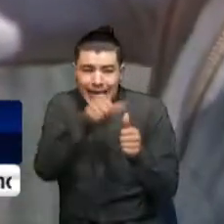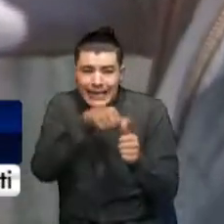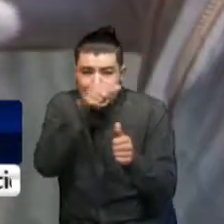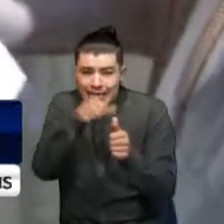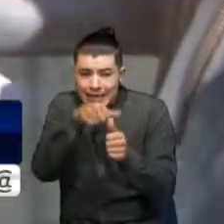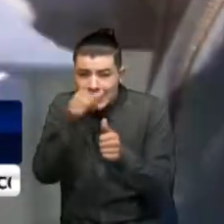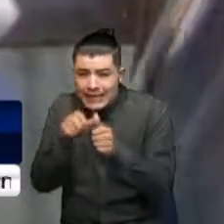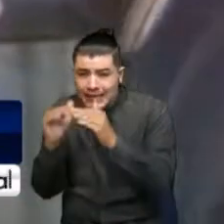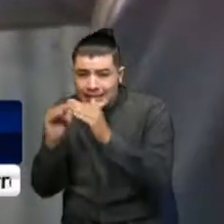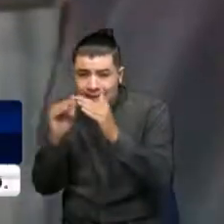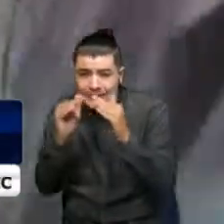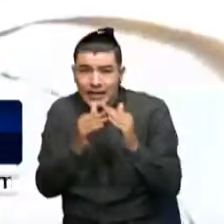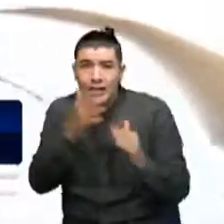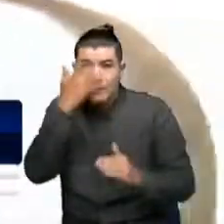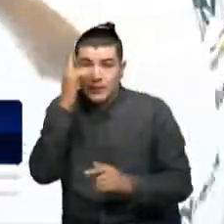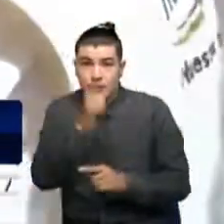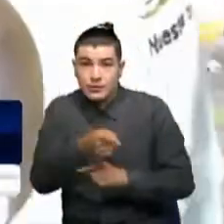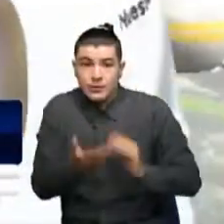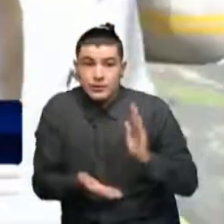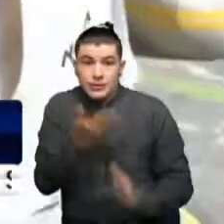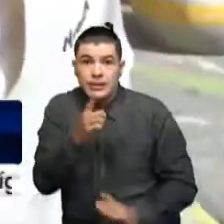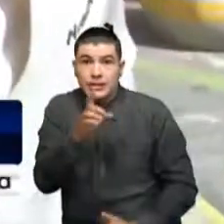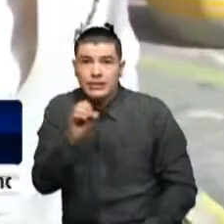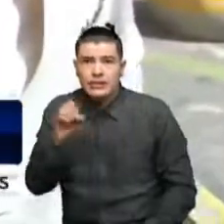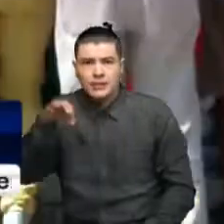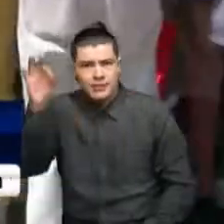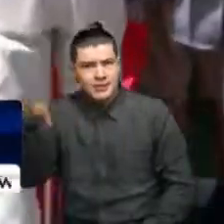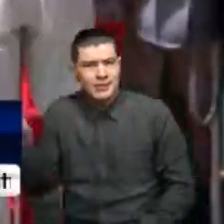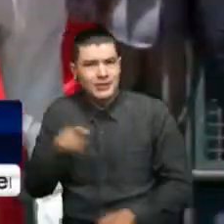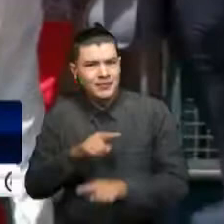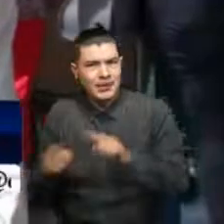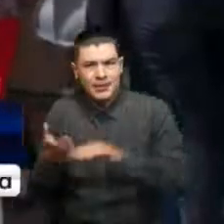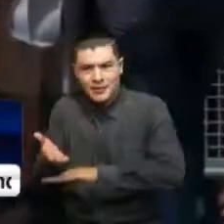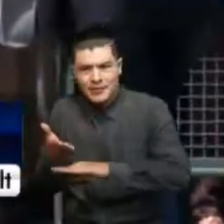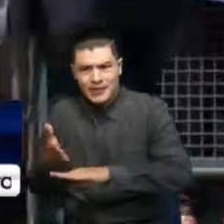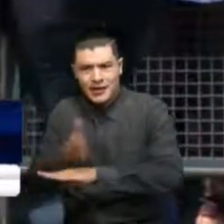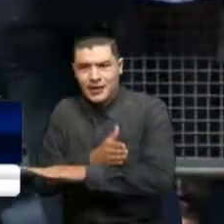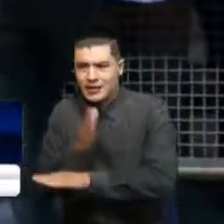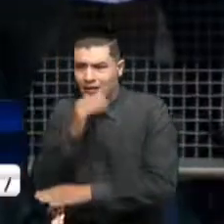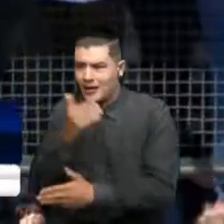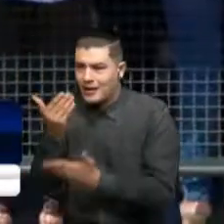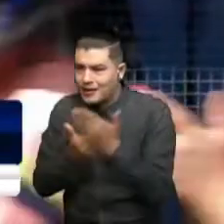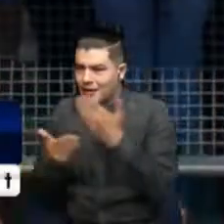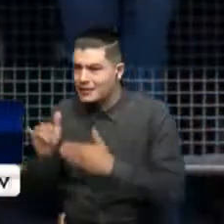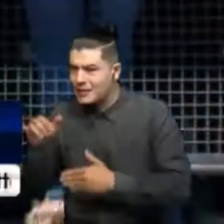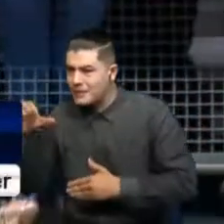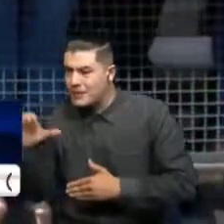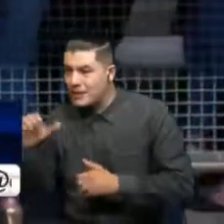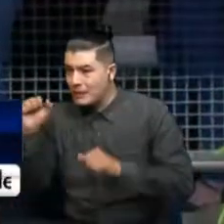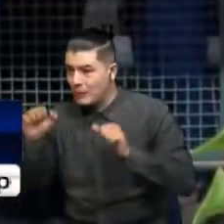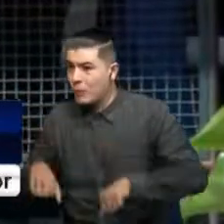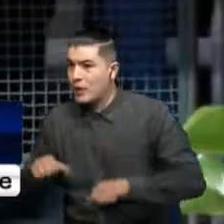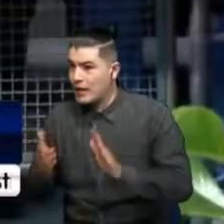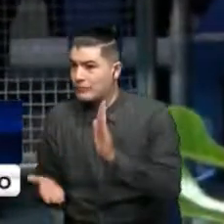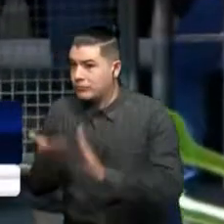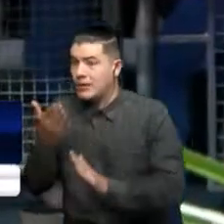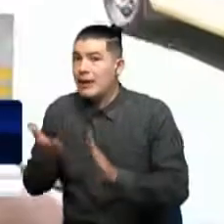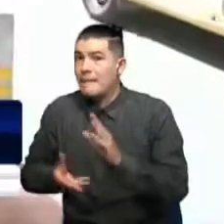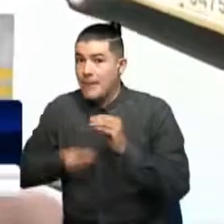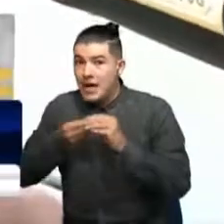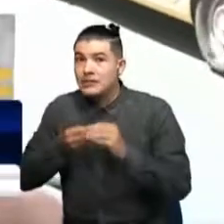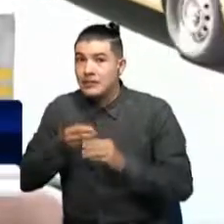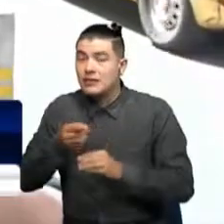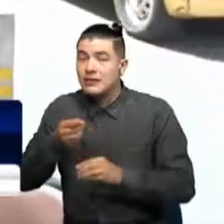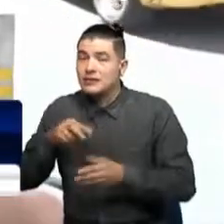es válido hasta en un 100% y si se está reclamando sin analizar le podrían estar cobrando más una